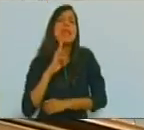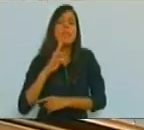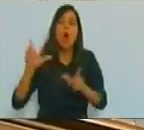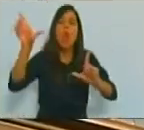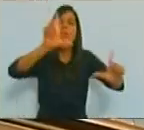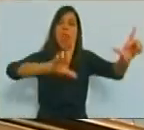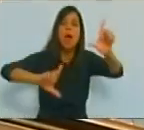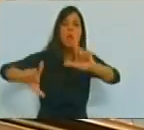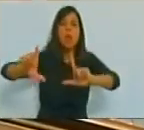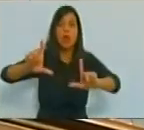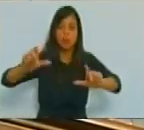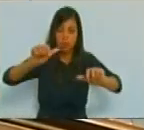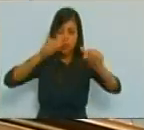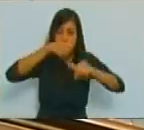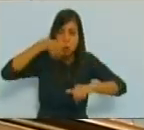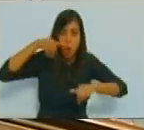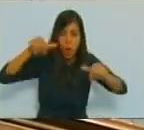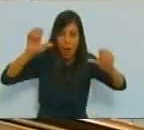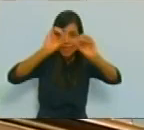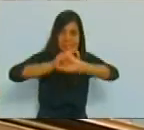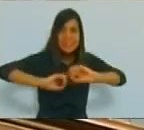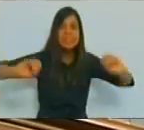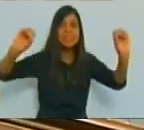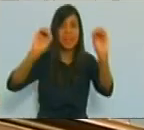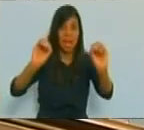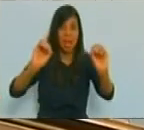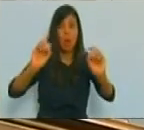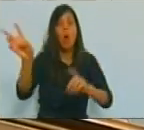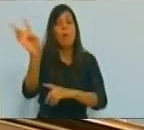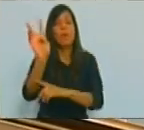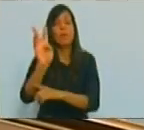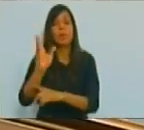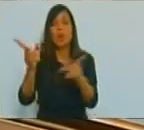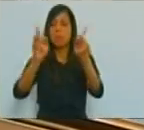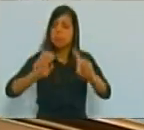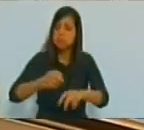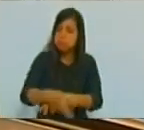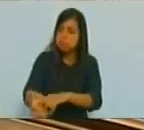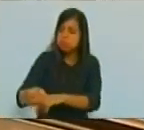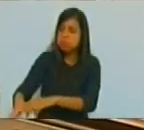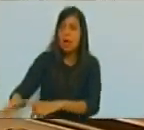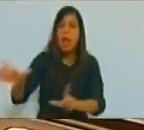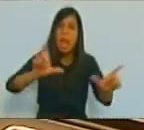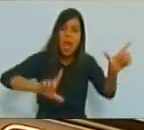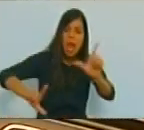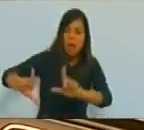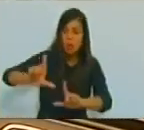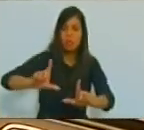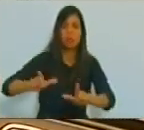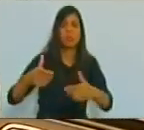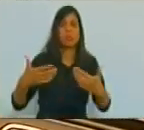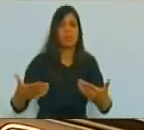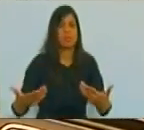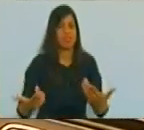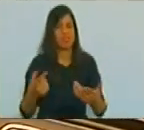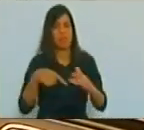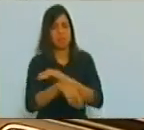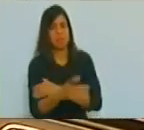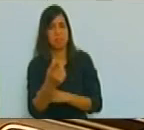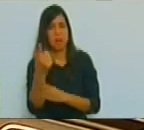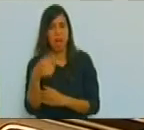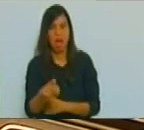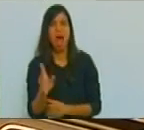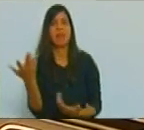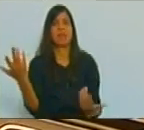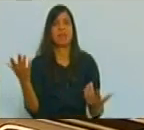si no tenemos el cultivo y no tenemos el proceso como hay que ver eso el hay un cartel donde están los verdaderos cárteles de